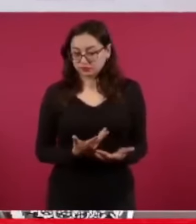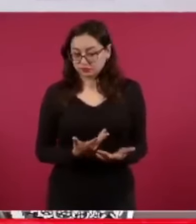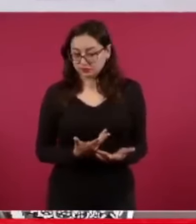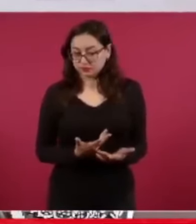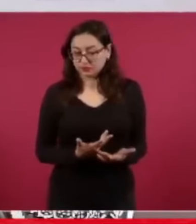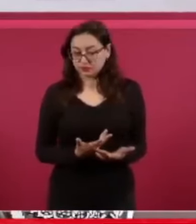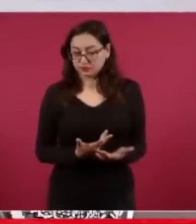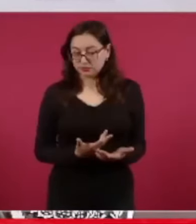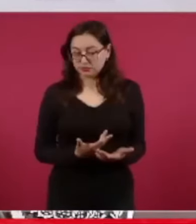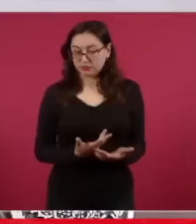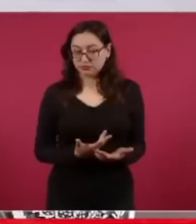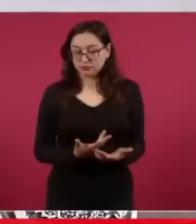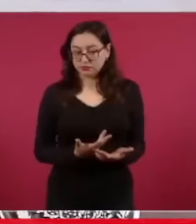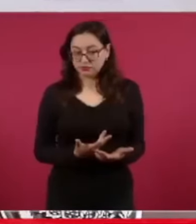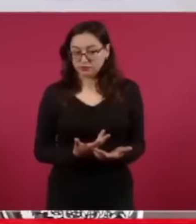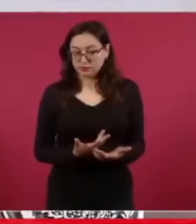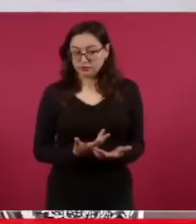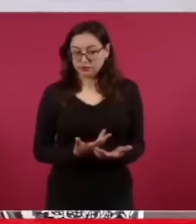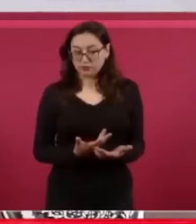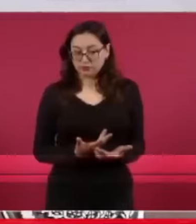había obtenido